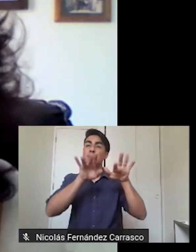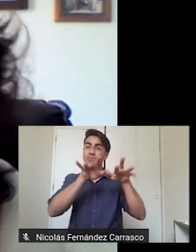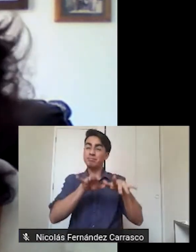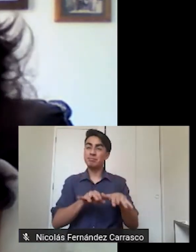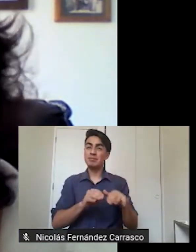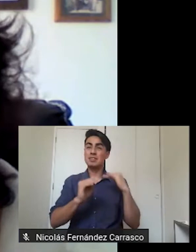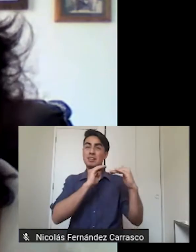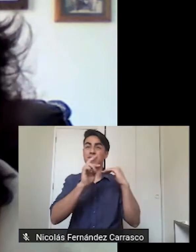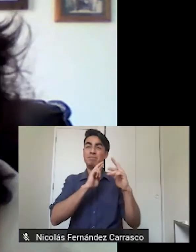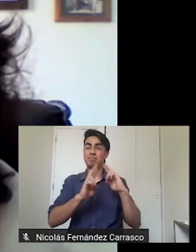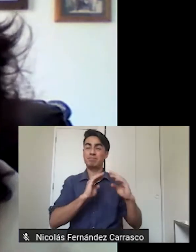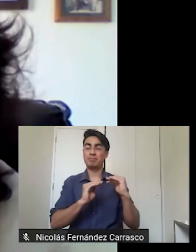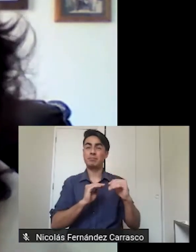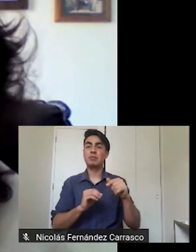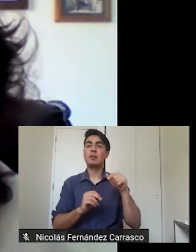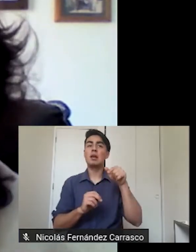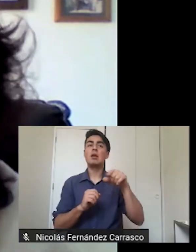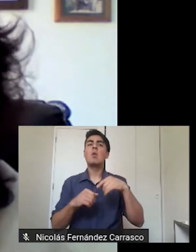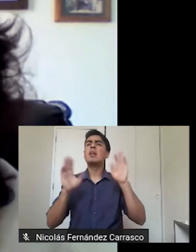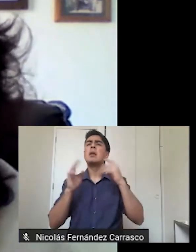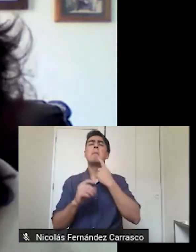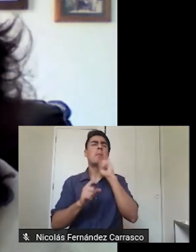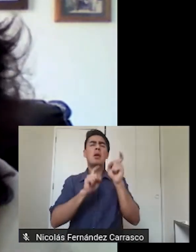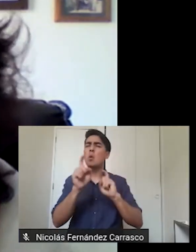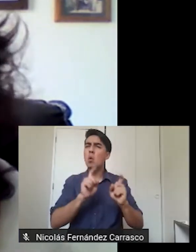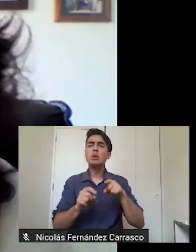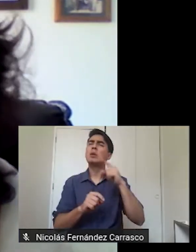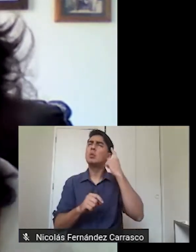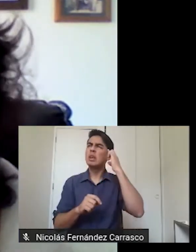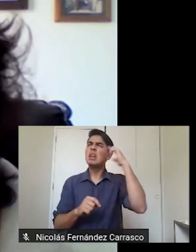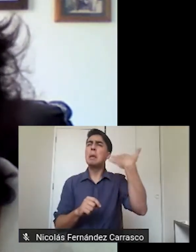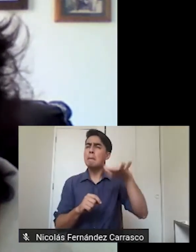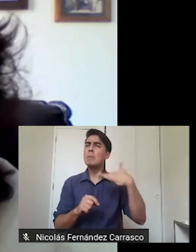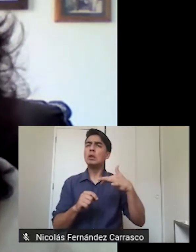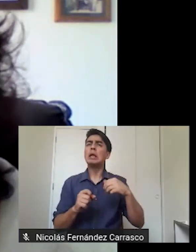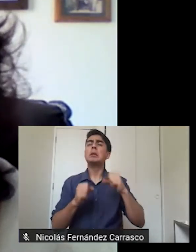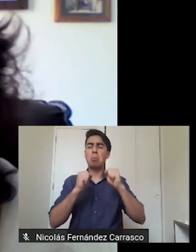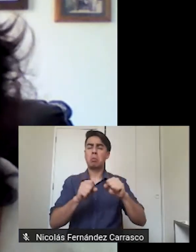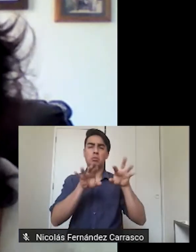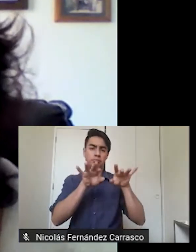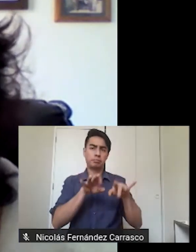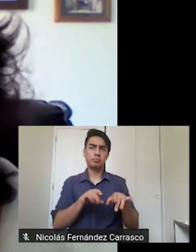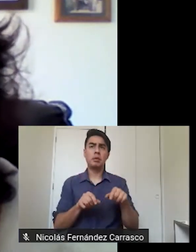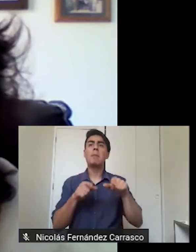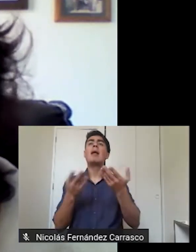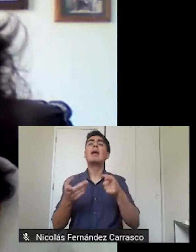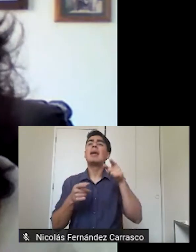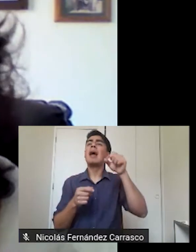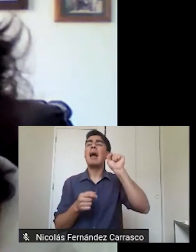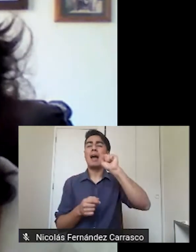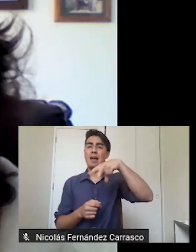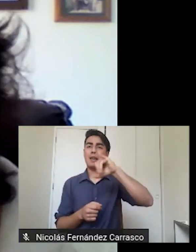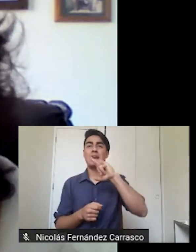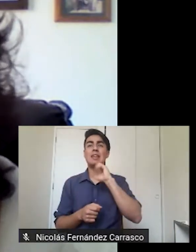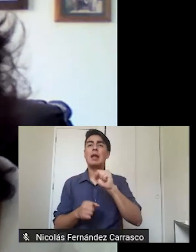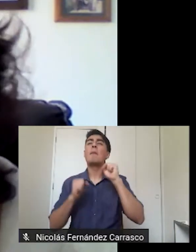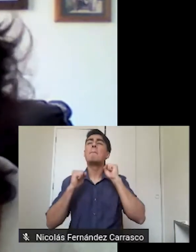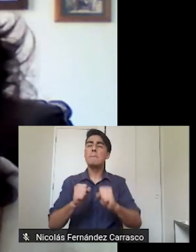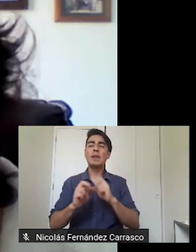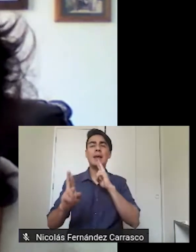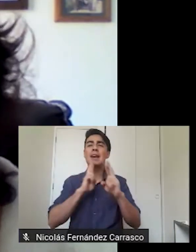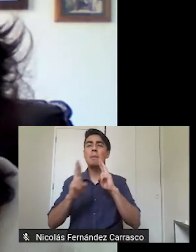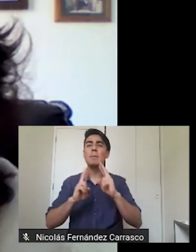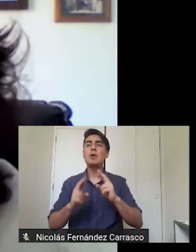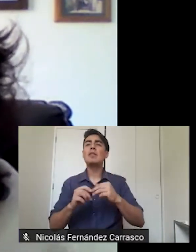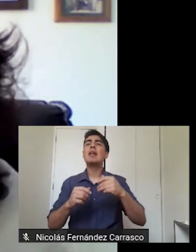pudiesen hacer las preguntas que consideren importantes para recogerlas, ¿no es cierto?, para que Anita también pueda, al final, responder todas